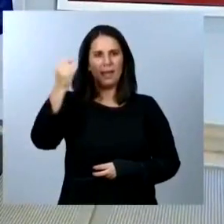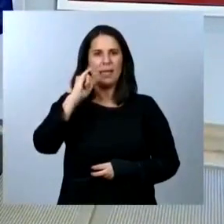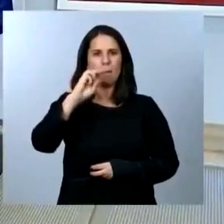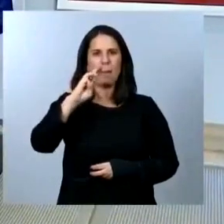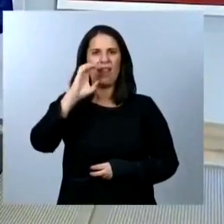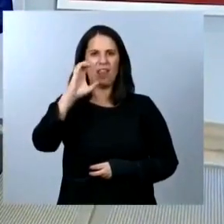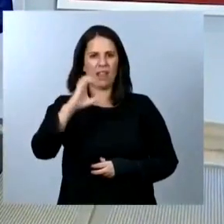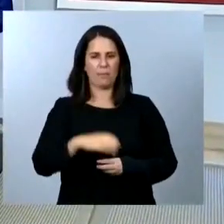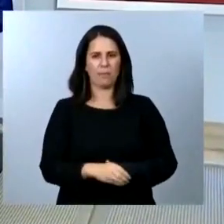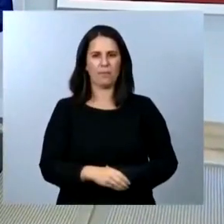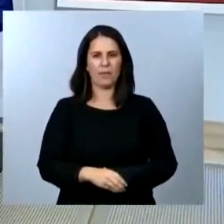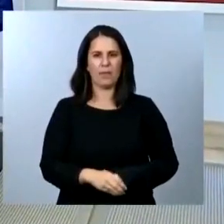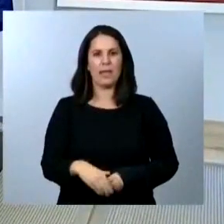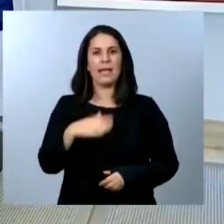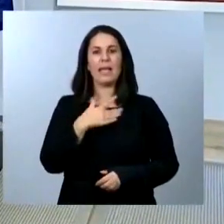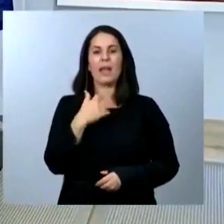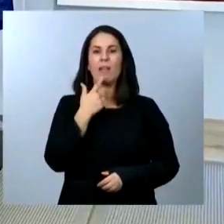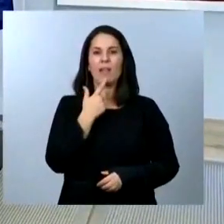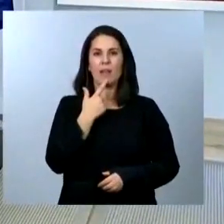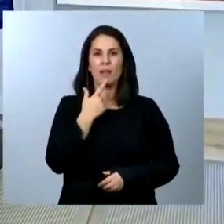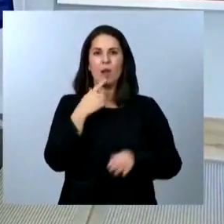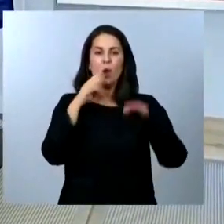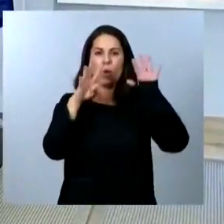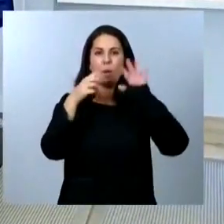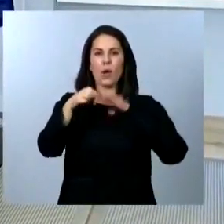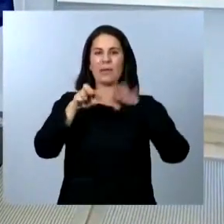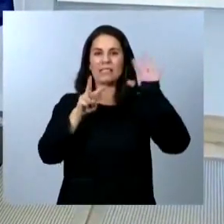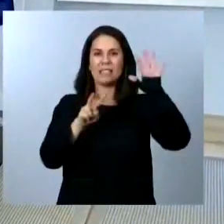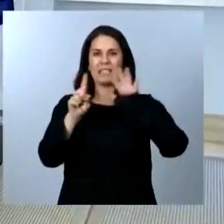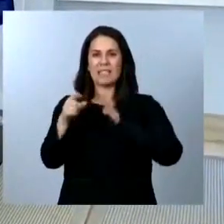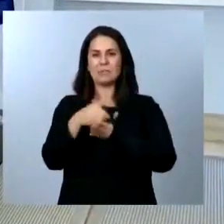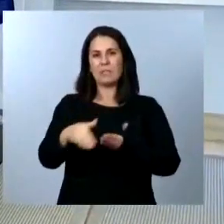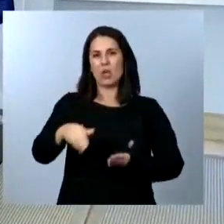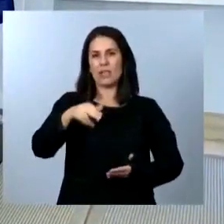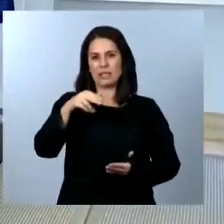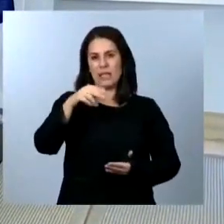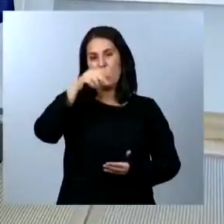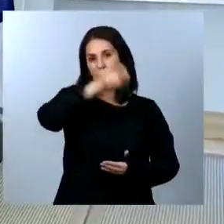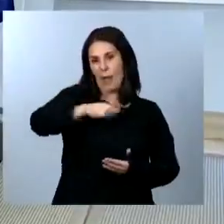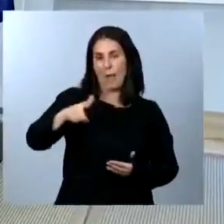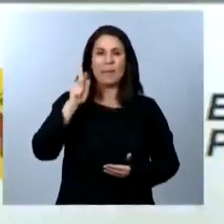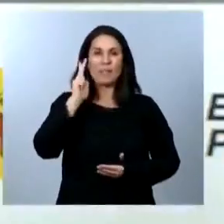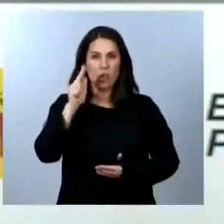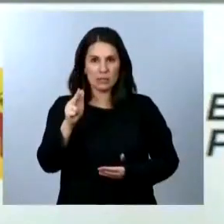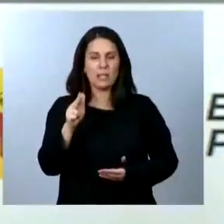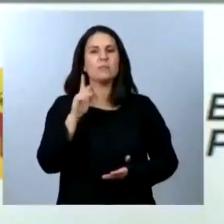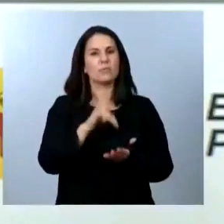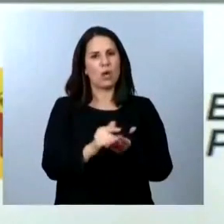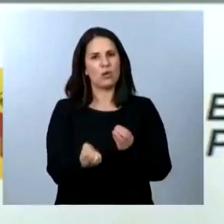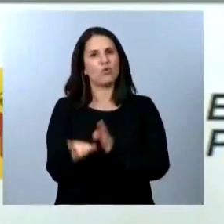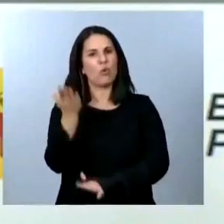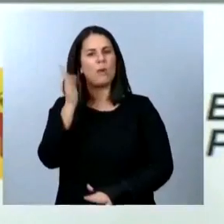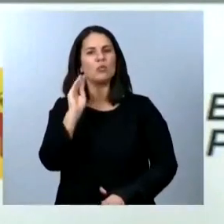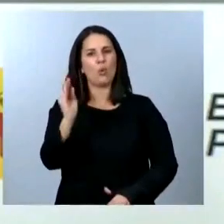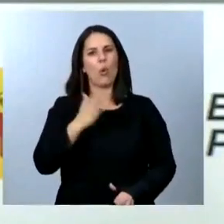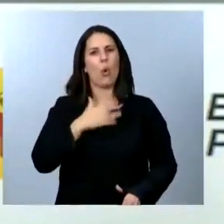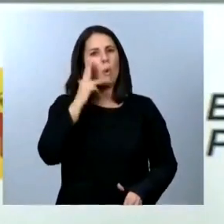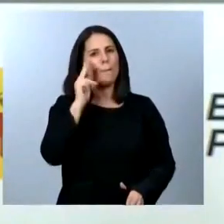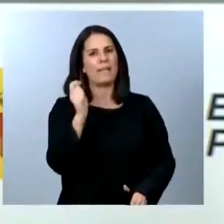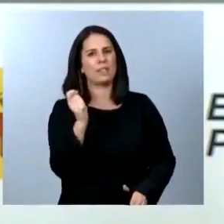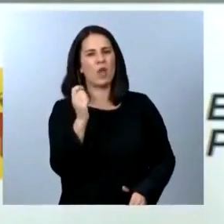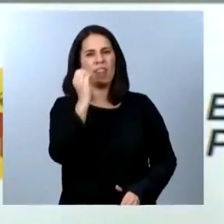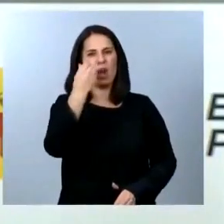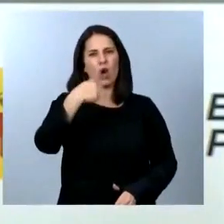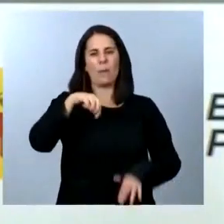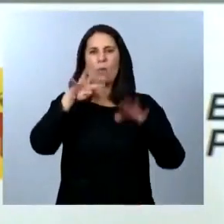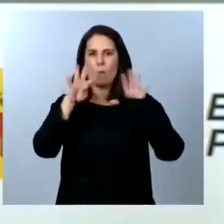serán 9,76 millones de pensionistas verán incrementado su pensión en un 0,9%, en línea con la